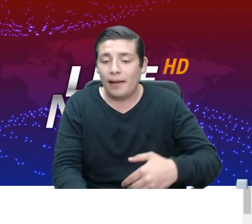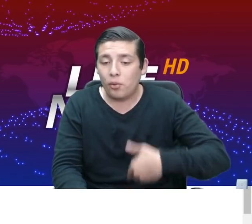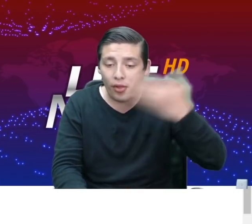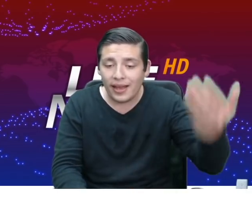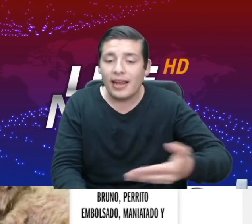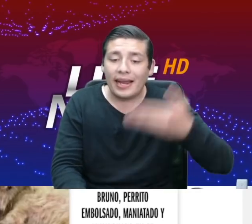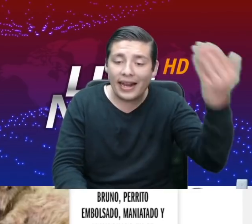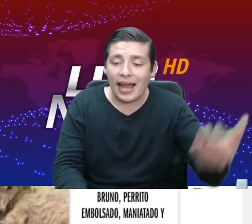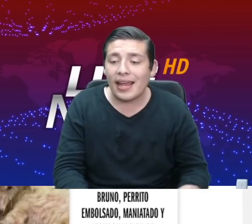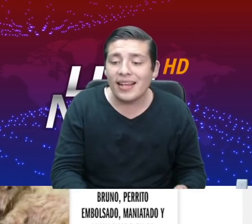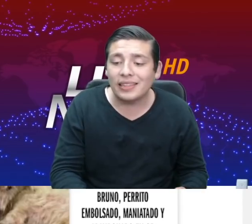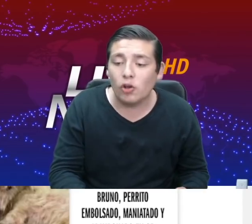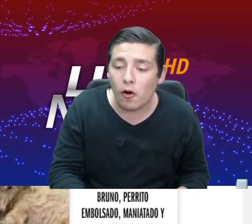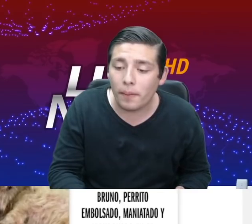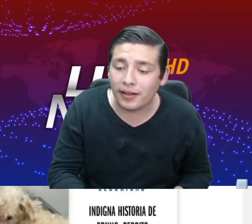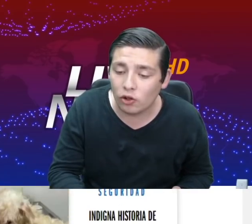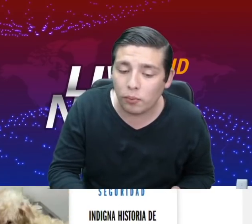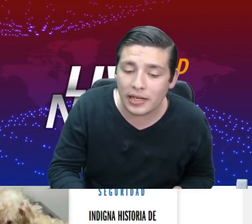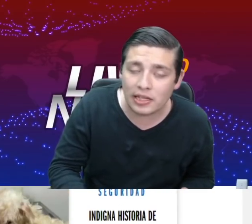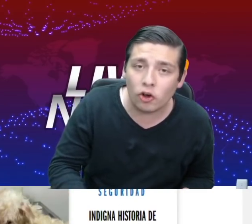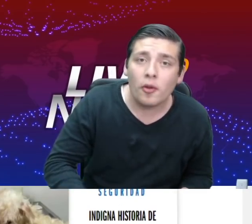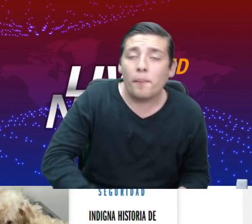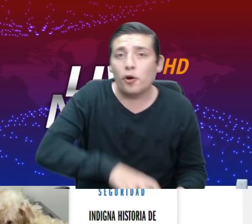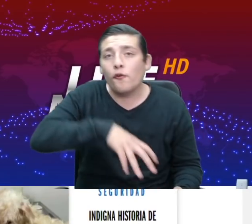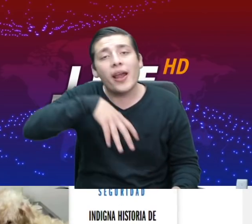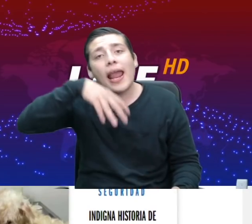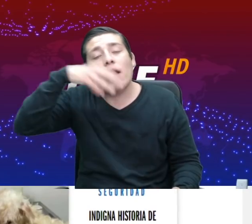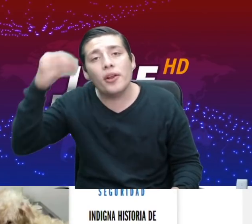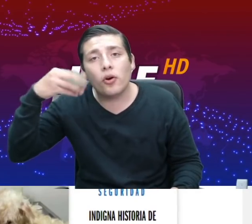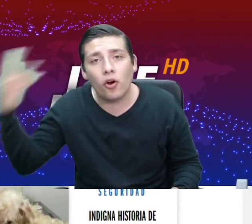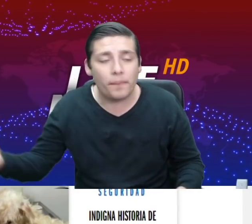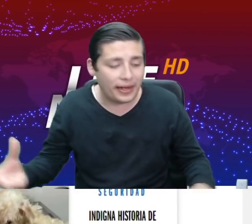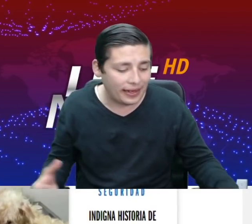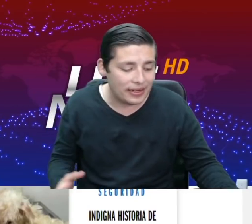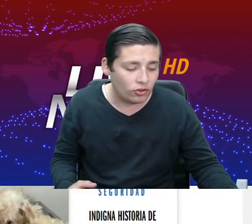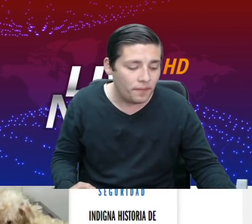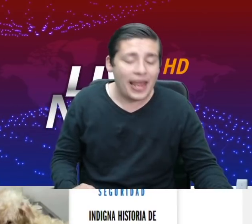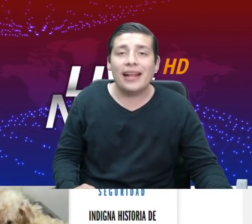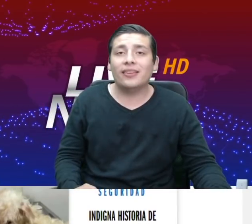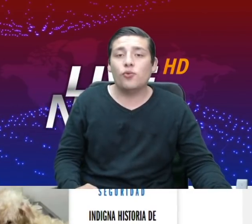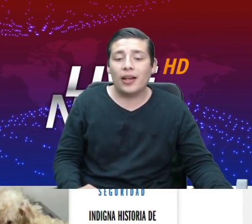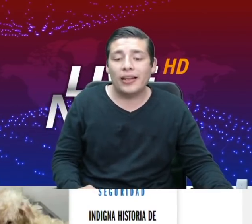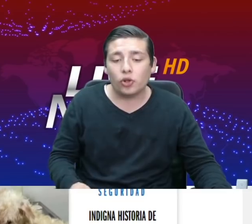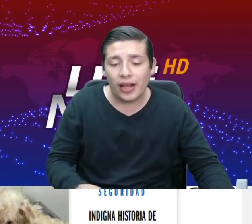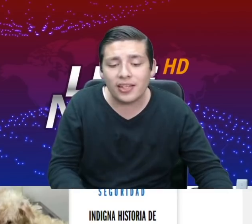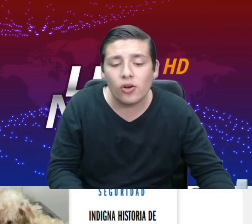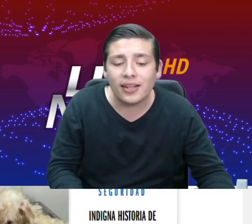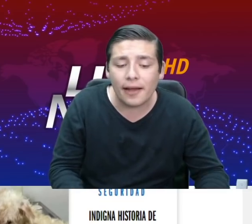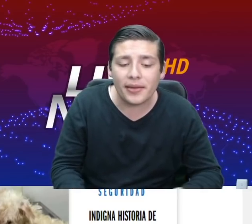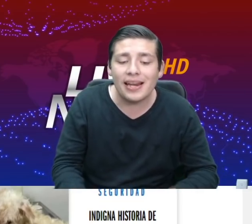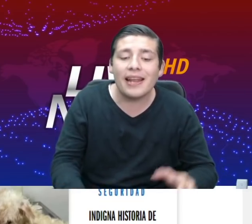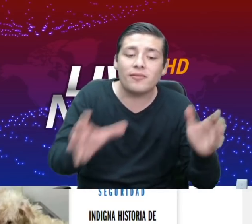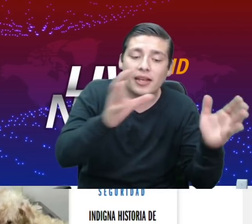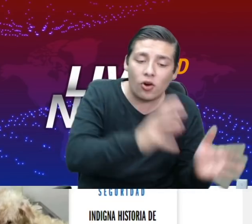para poder generar este nuevo partido político. Pero no fue el único golpe que realizó el Tribunal Electoral, sino